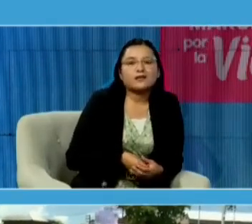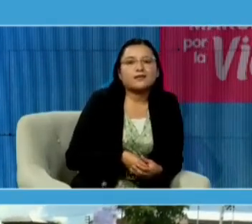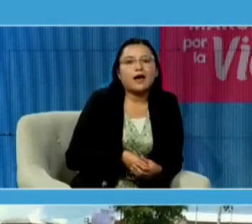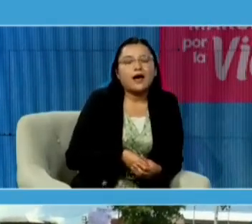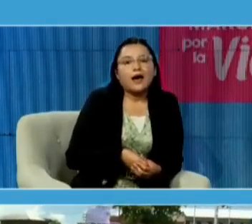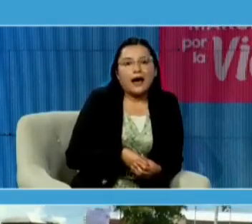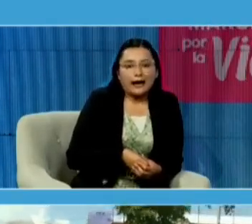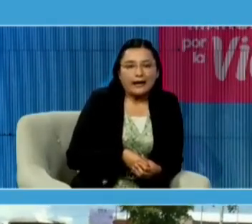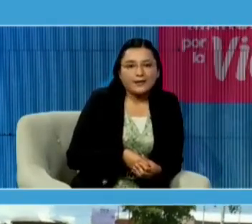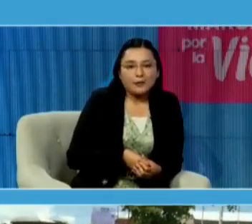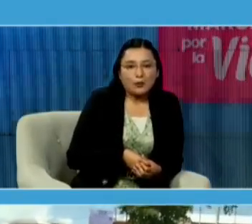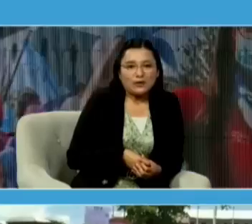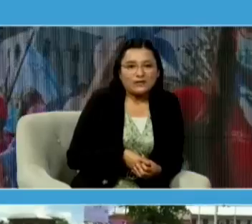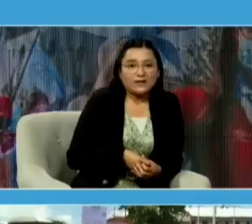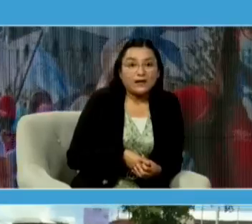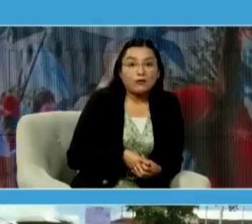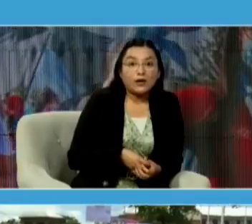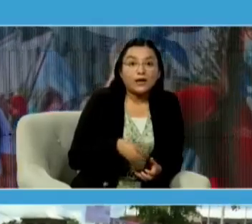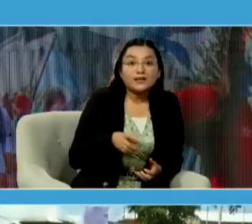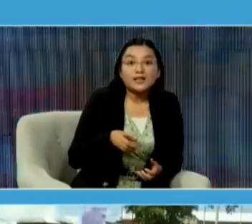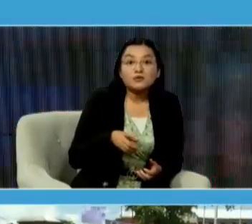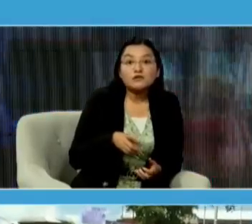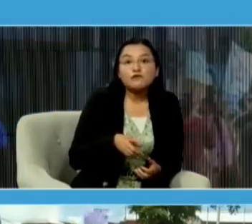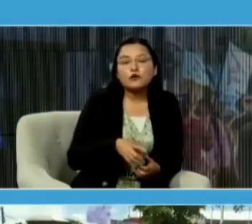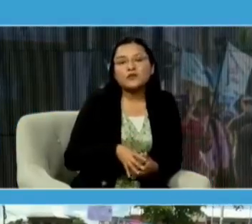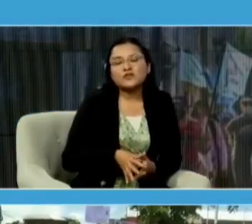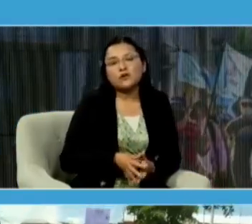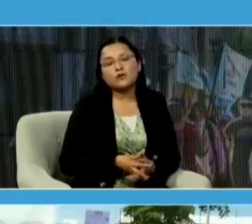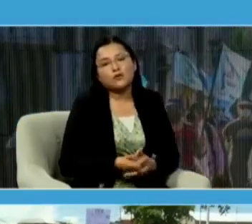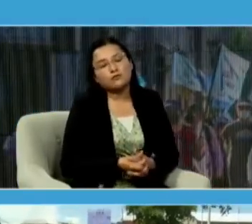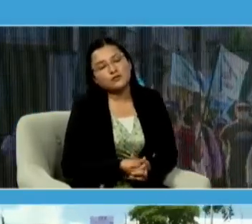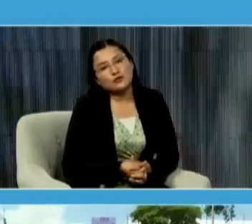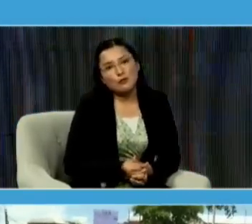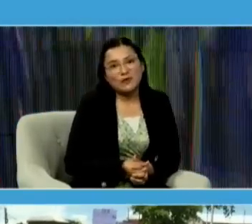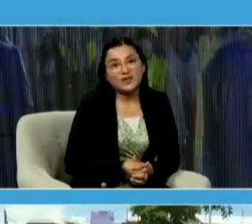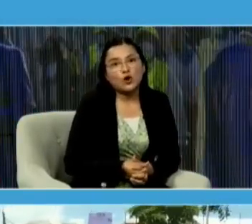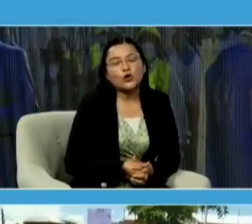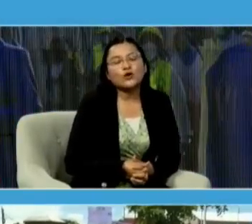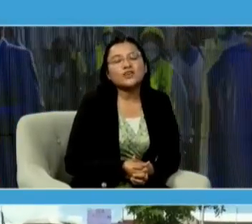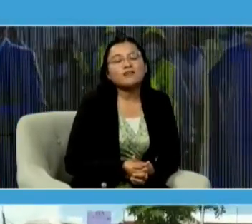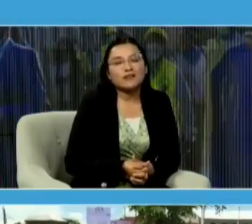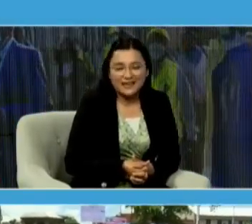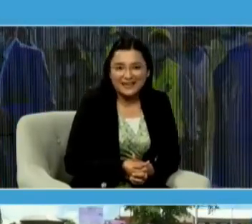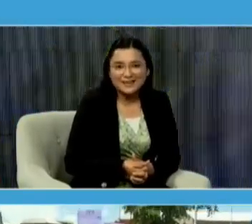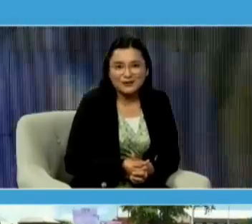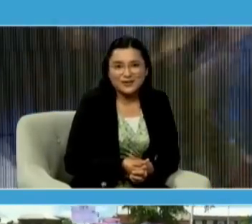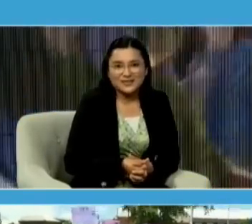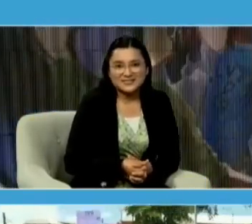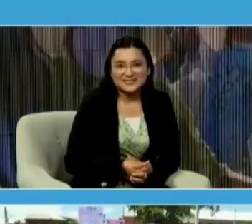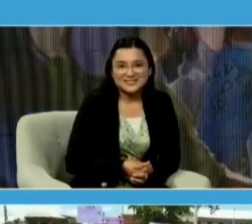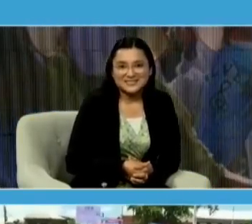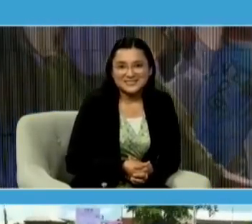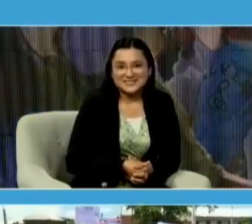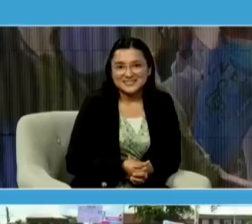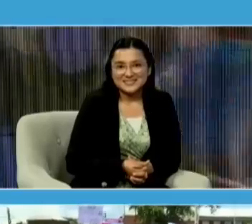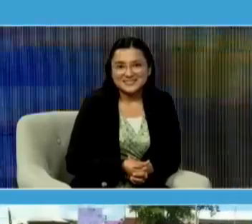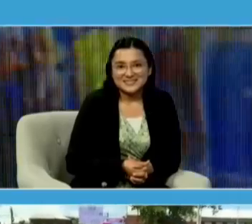contra de esta agenda progresista de la OEA. Y tenemos información con nuestro compañero Roger Roque. Adelante, Roger.